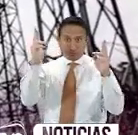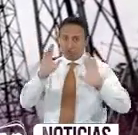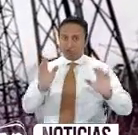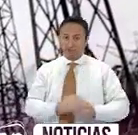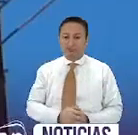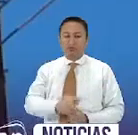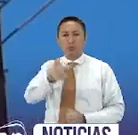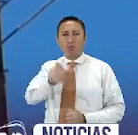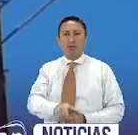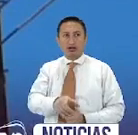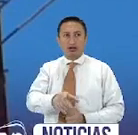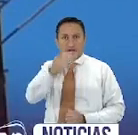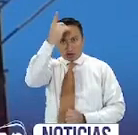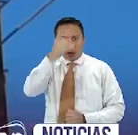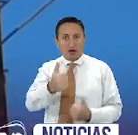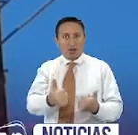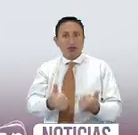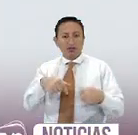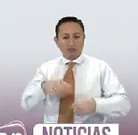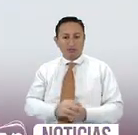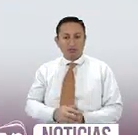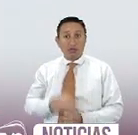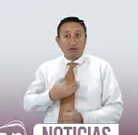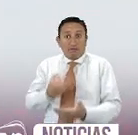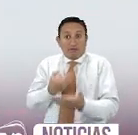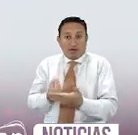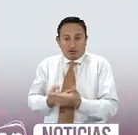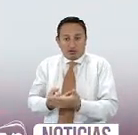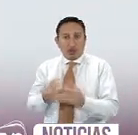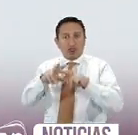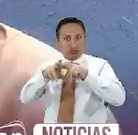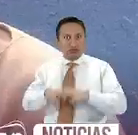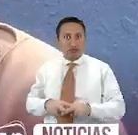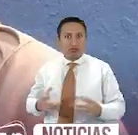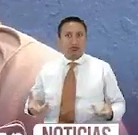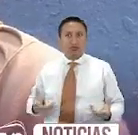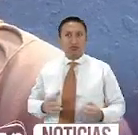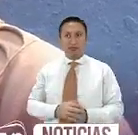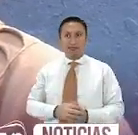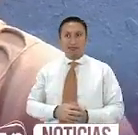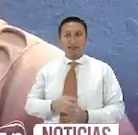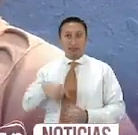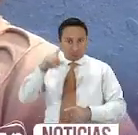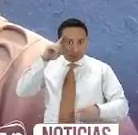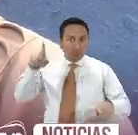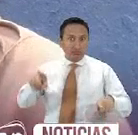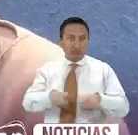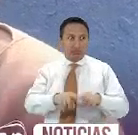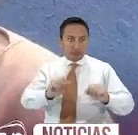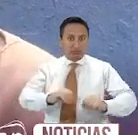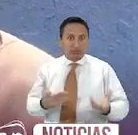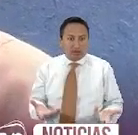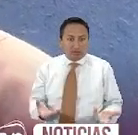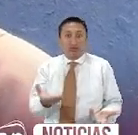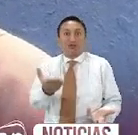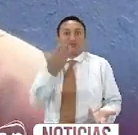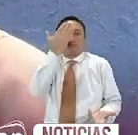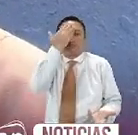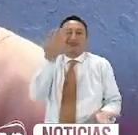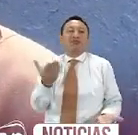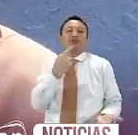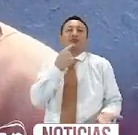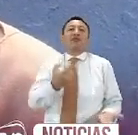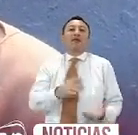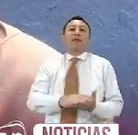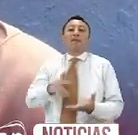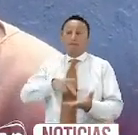ciudadanía comparte esta decisión que permitirá que sus planillas sean revisadas. Sí, estoy de acuerdo porque usted sabe que dicen que